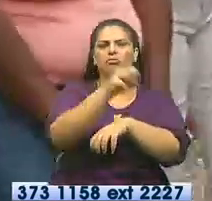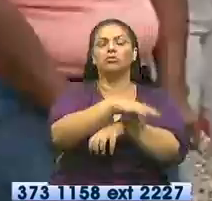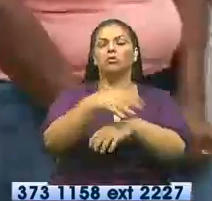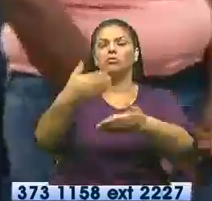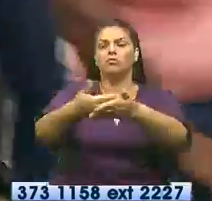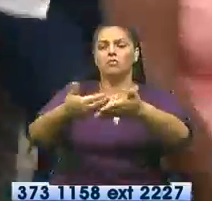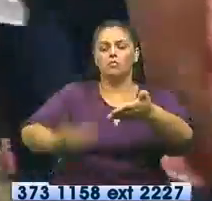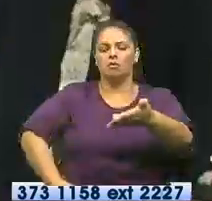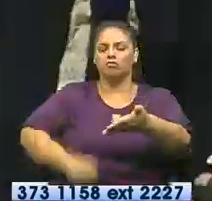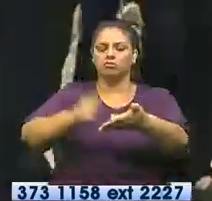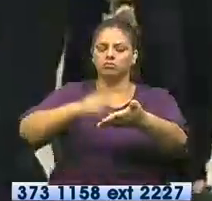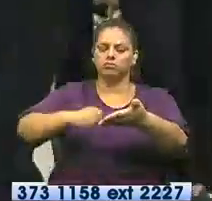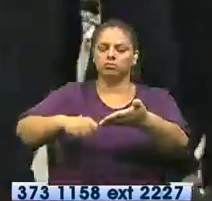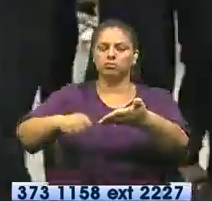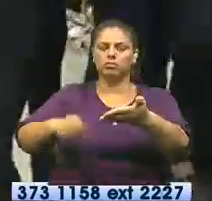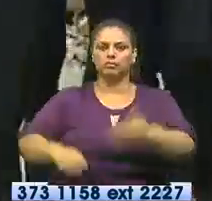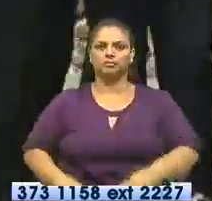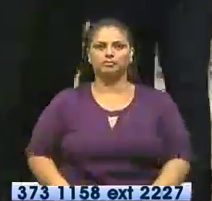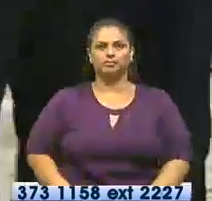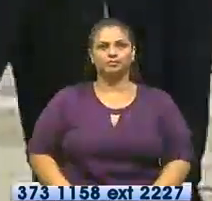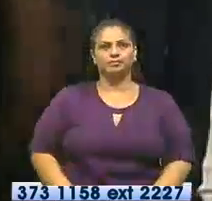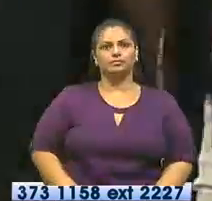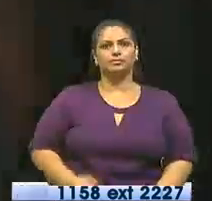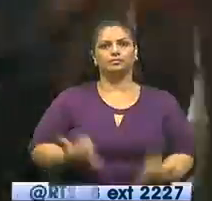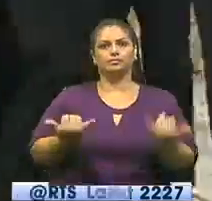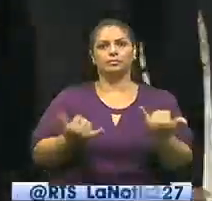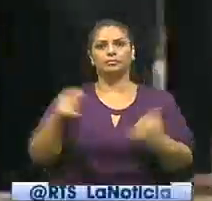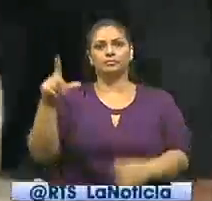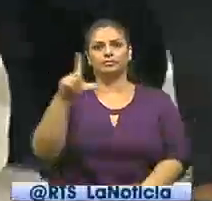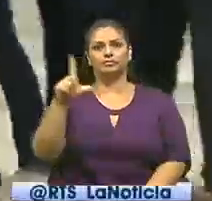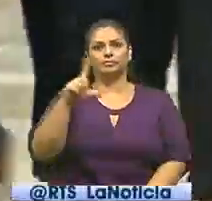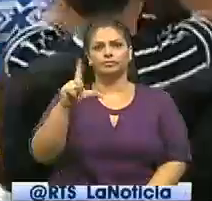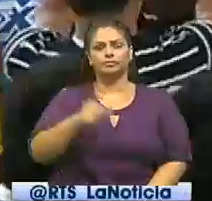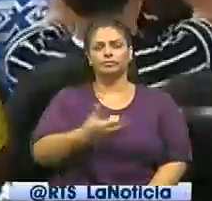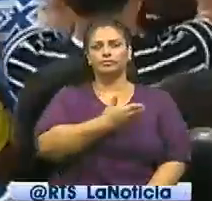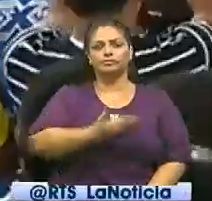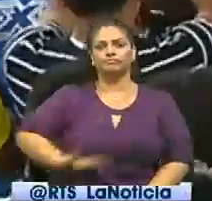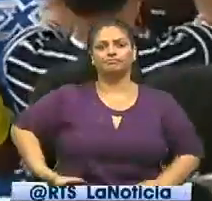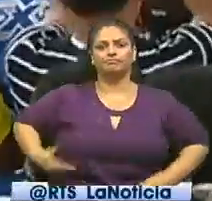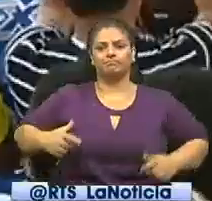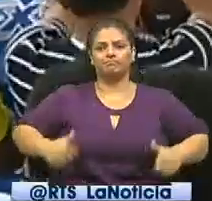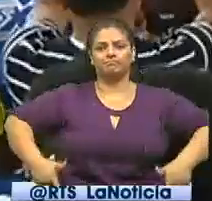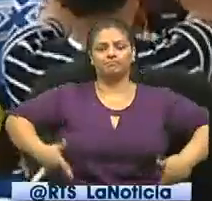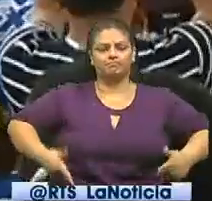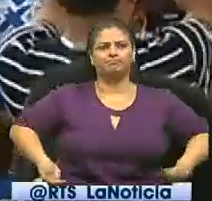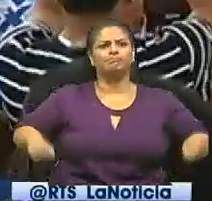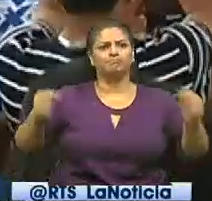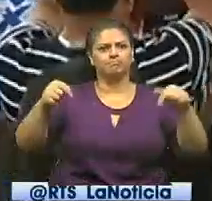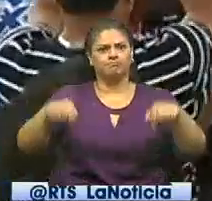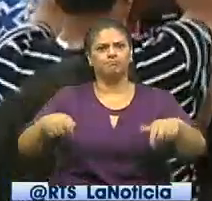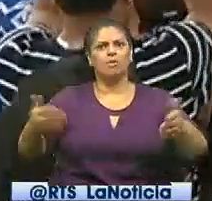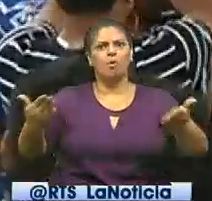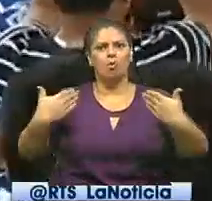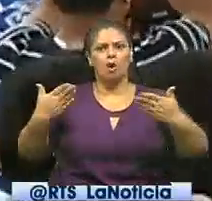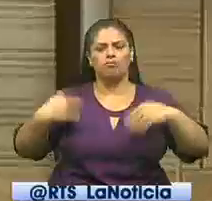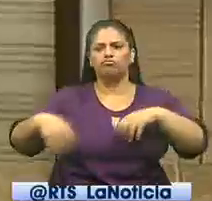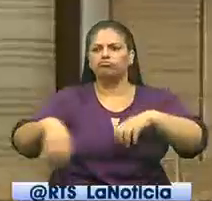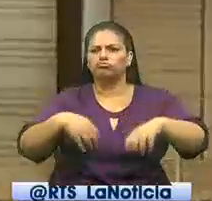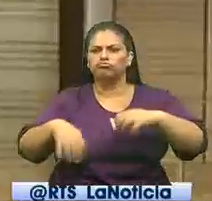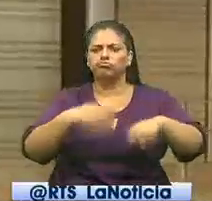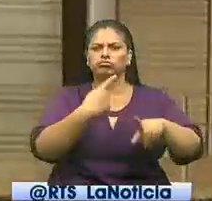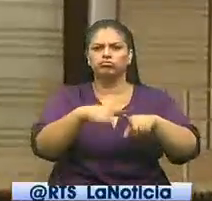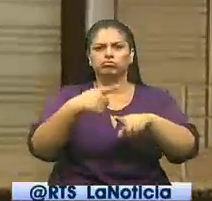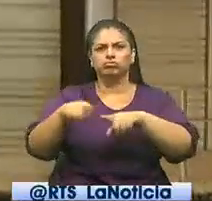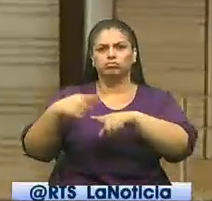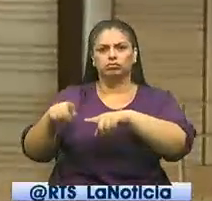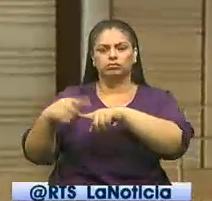Durante este inicio de semana, el presidente de la República, Lenín Moreno, cumplió con varios compromisos en la ciudad de Guayaquil, dándose el